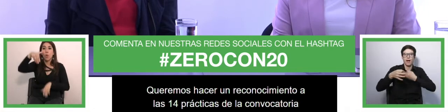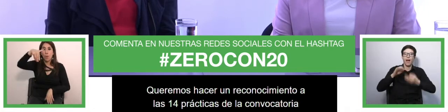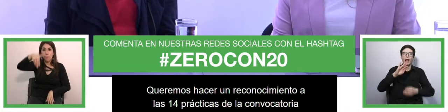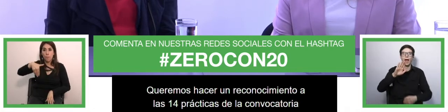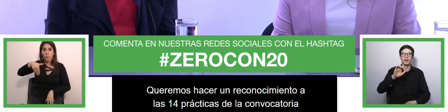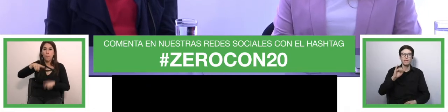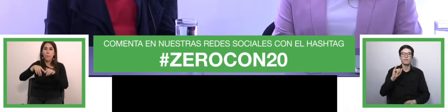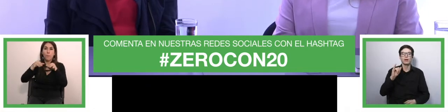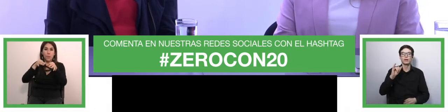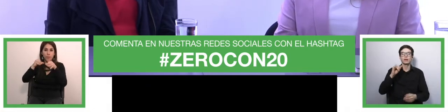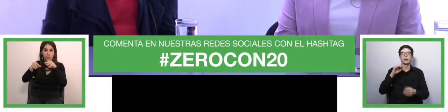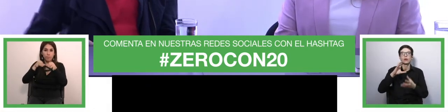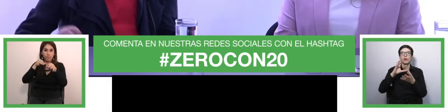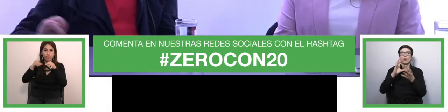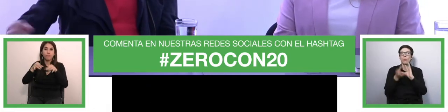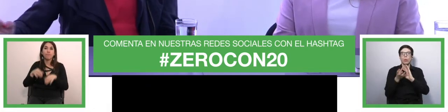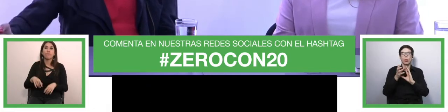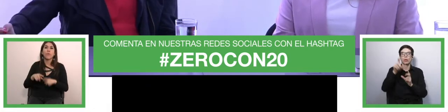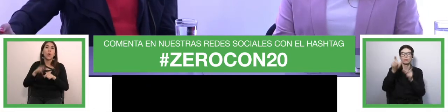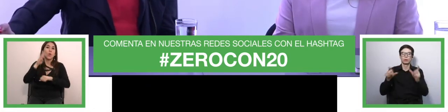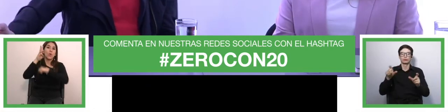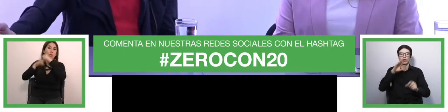hispanoparlantes.